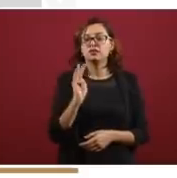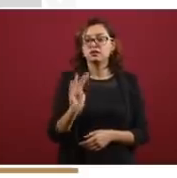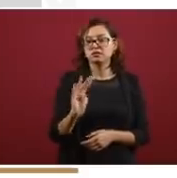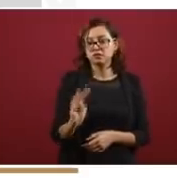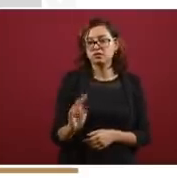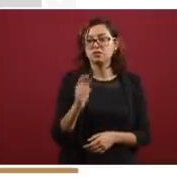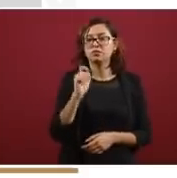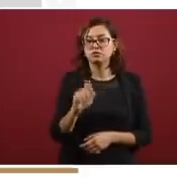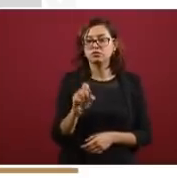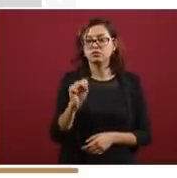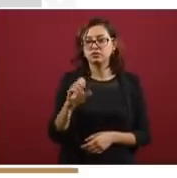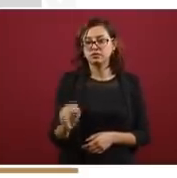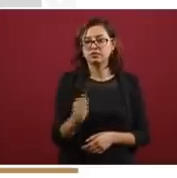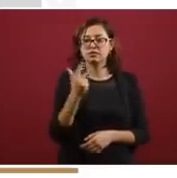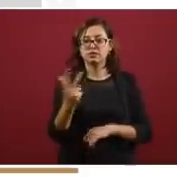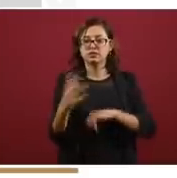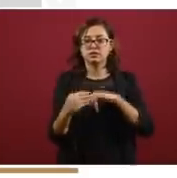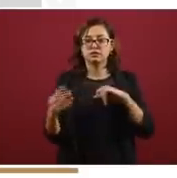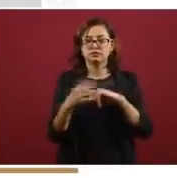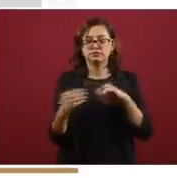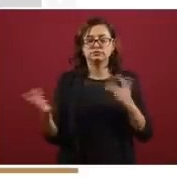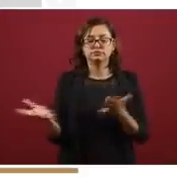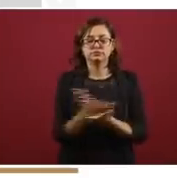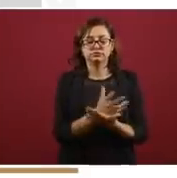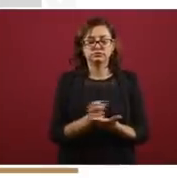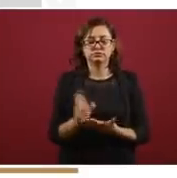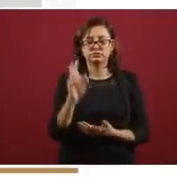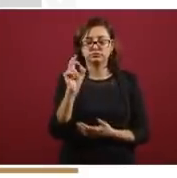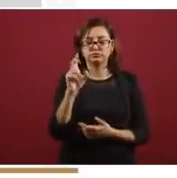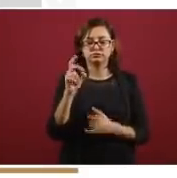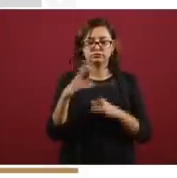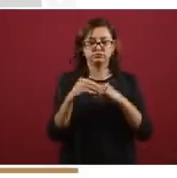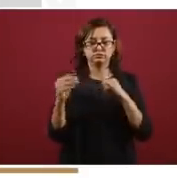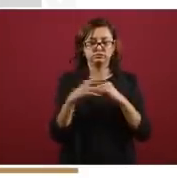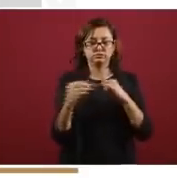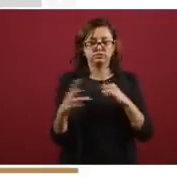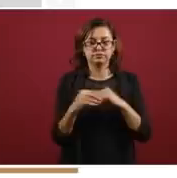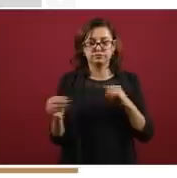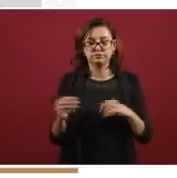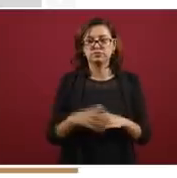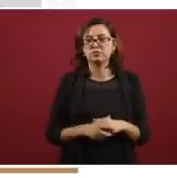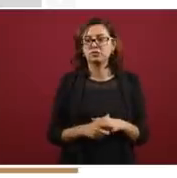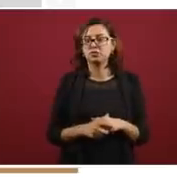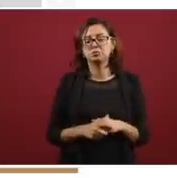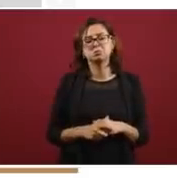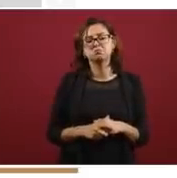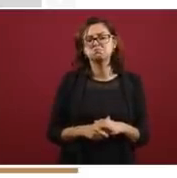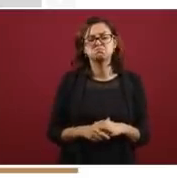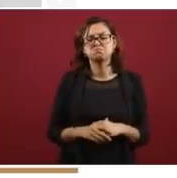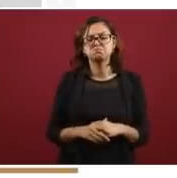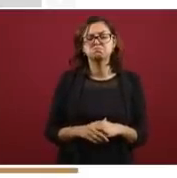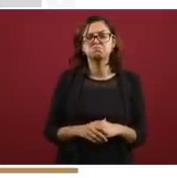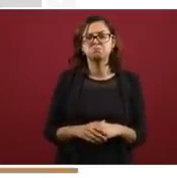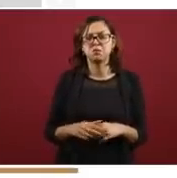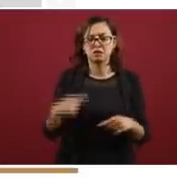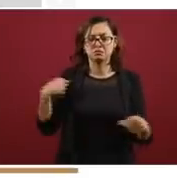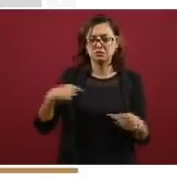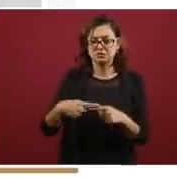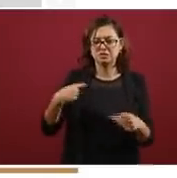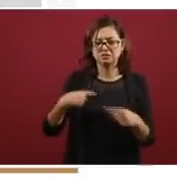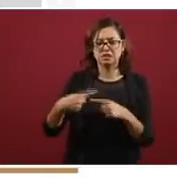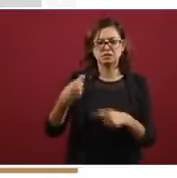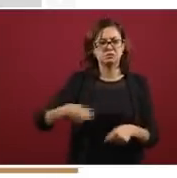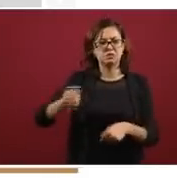por litro precio al público, con un margen de 30 centavos. No hay mucho movimiento en esta semana en torno a